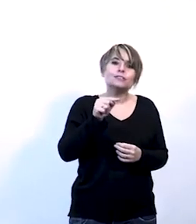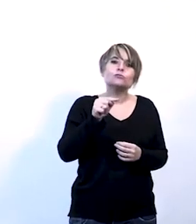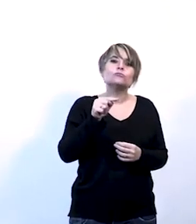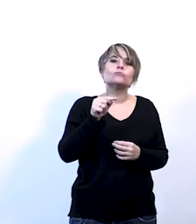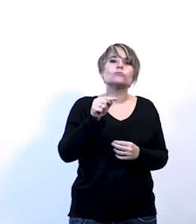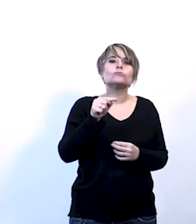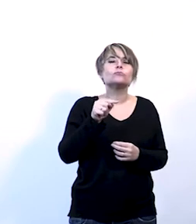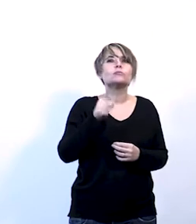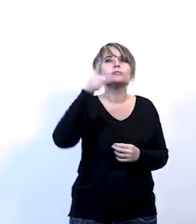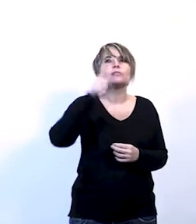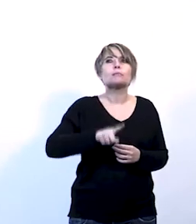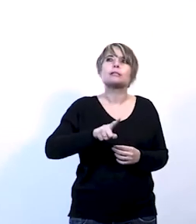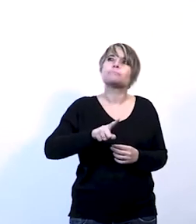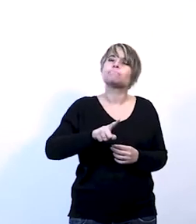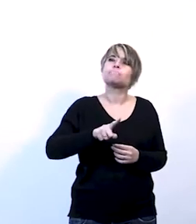algo